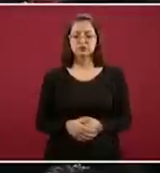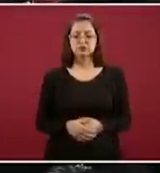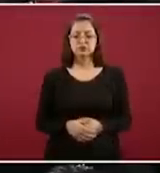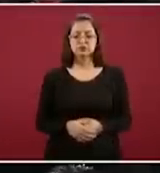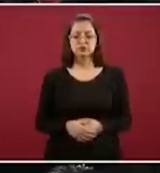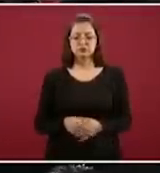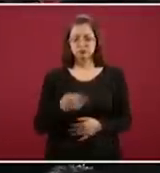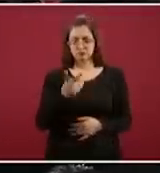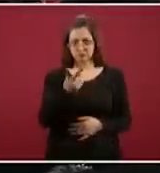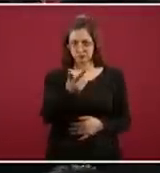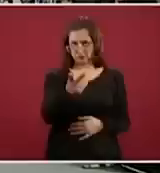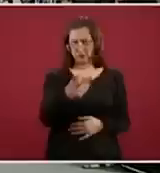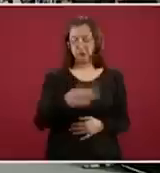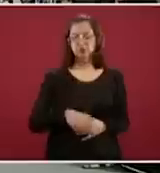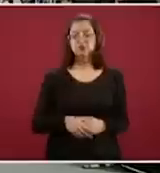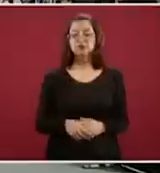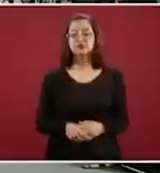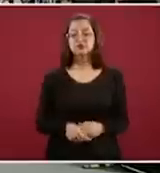Los dos, ustedes.